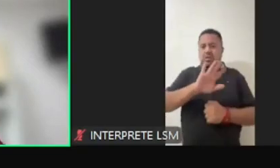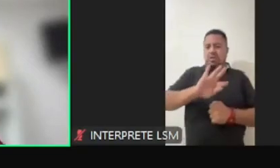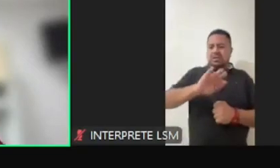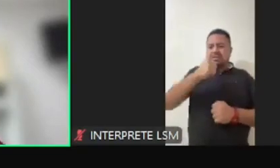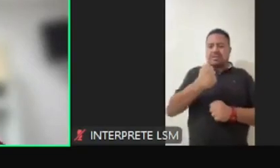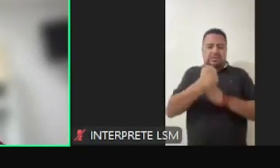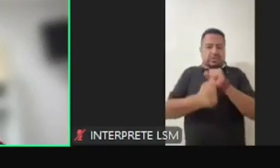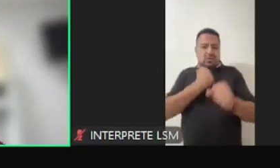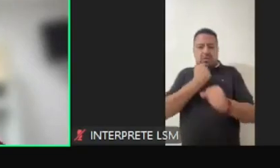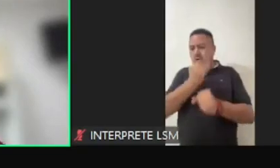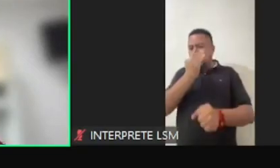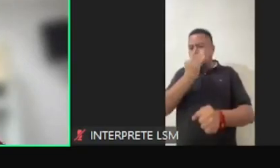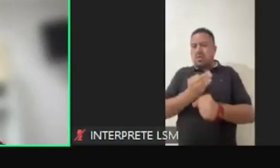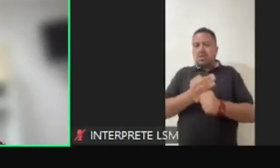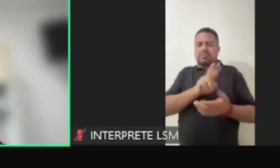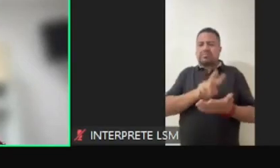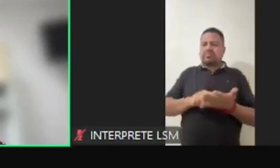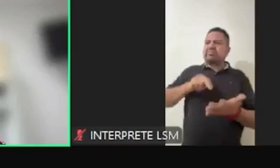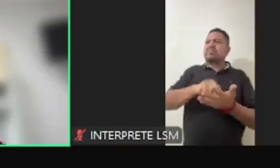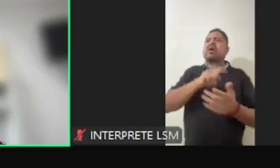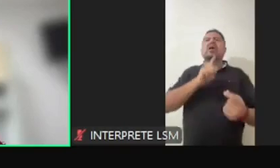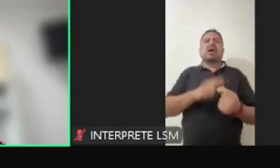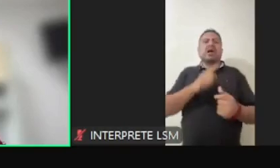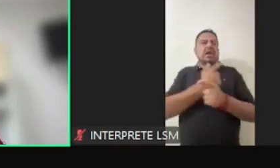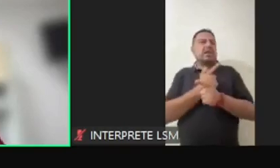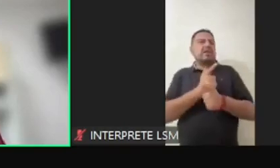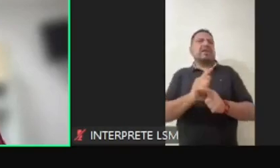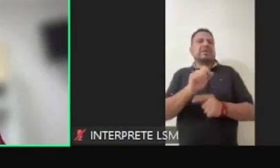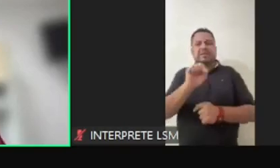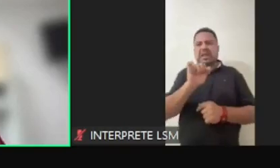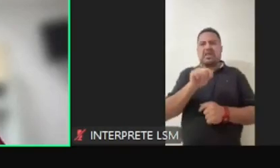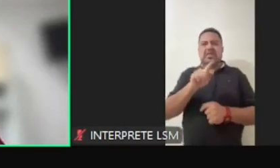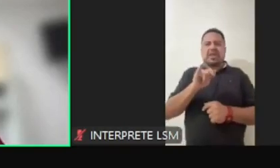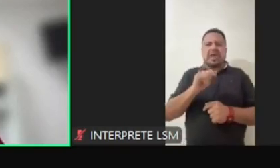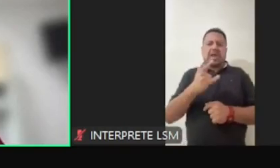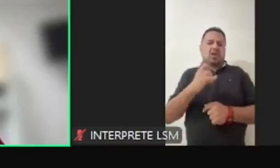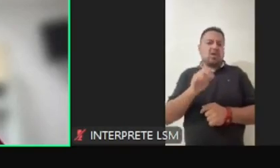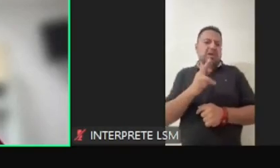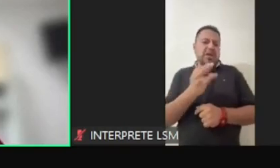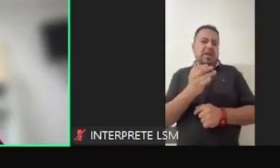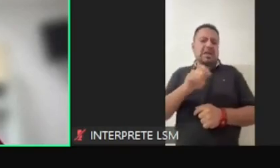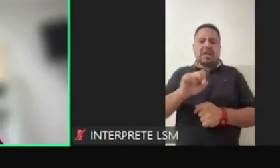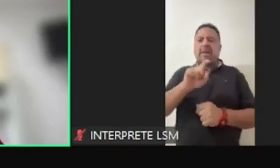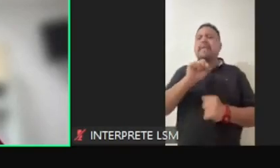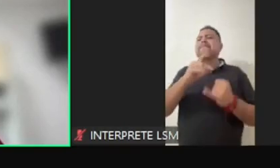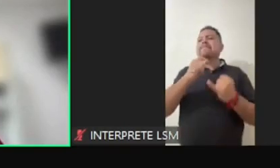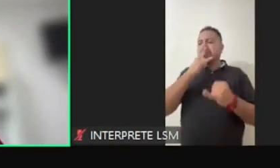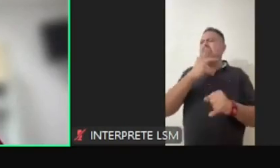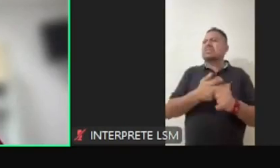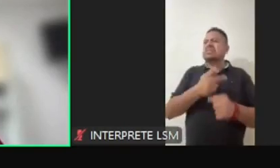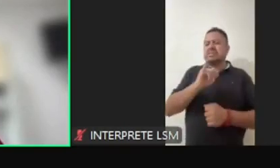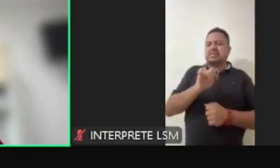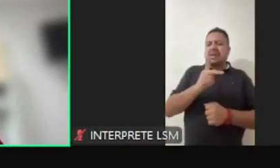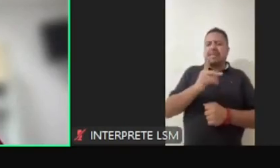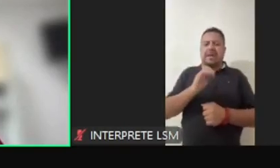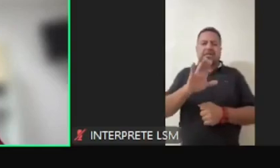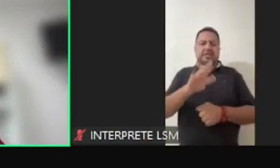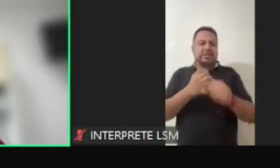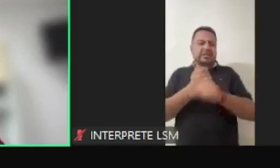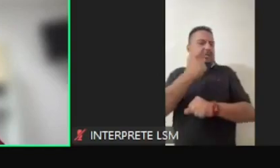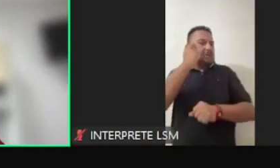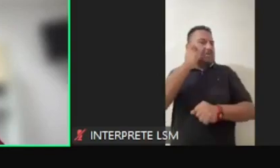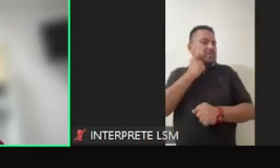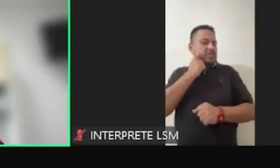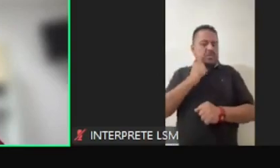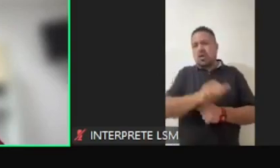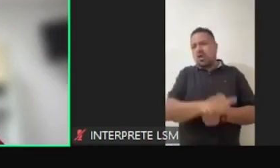año los comparecientes son libertad Santiago reina y el Instituto electoral y de participación ciudadana del Estado de Guerrero